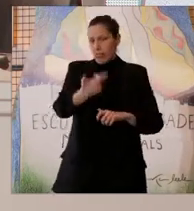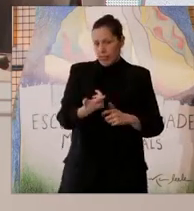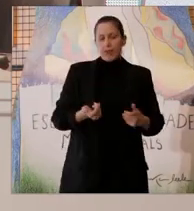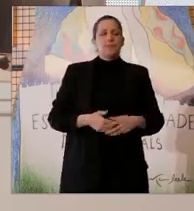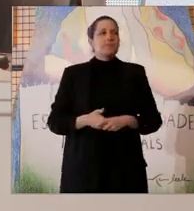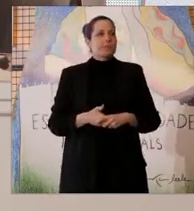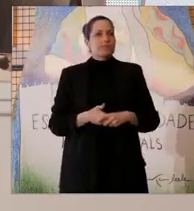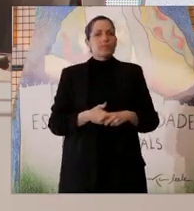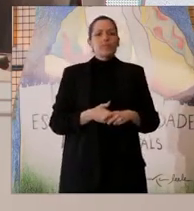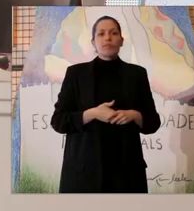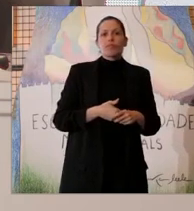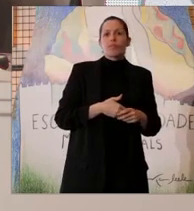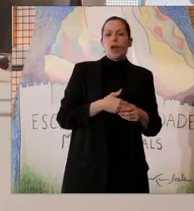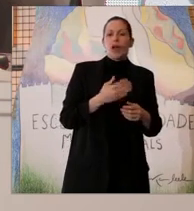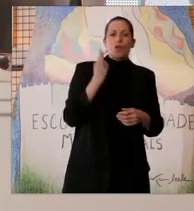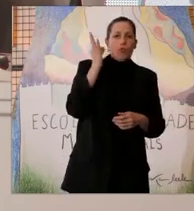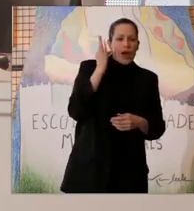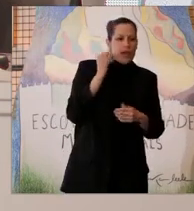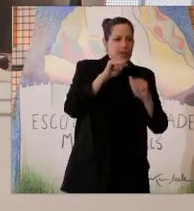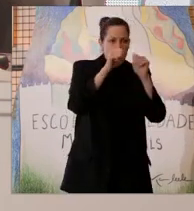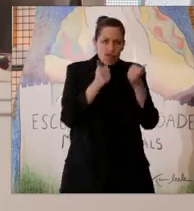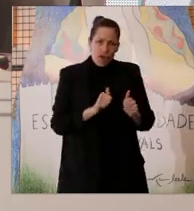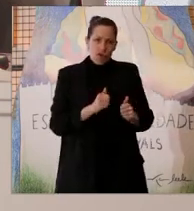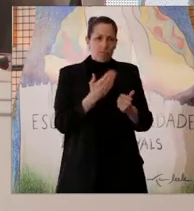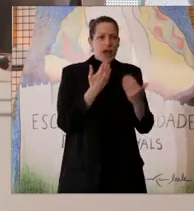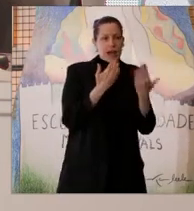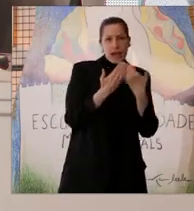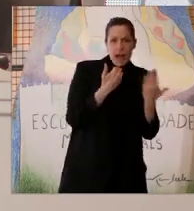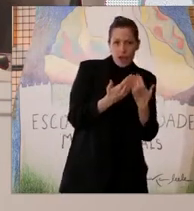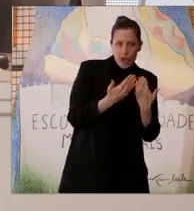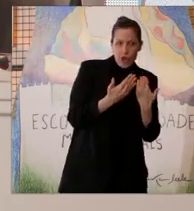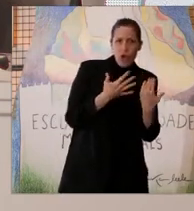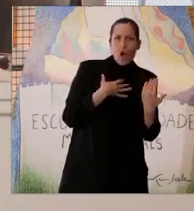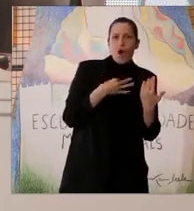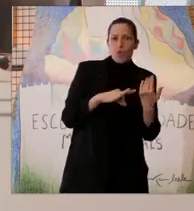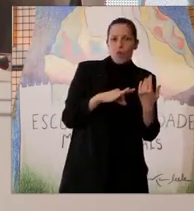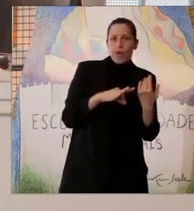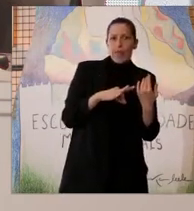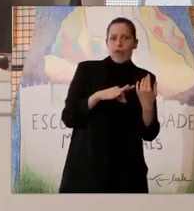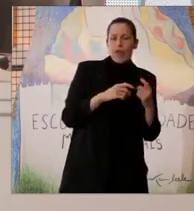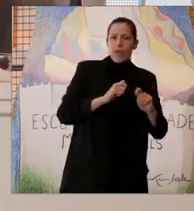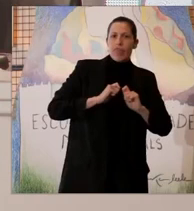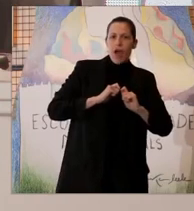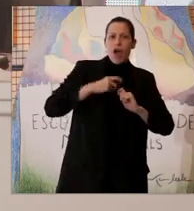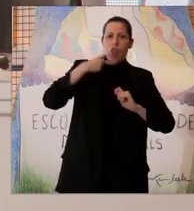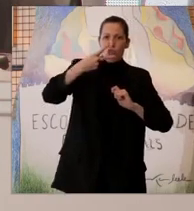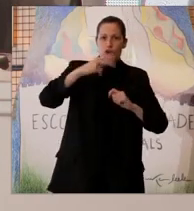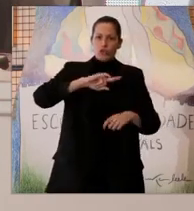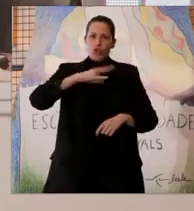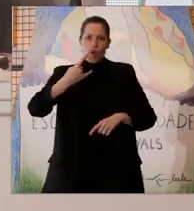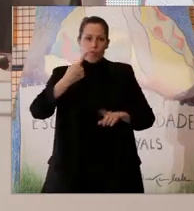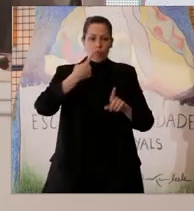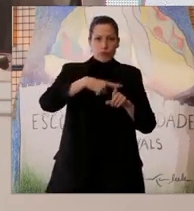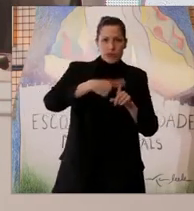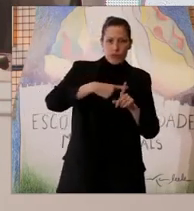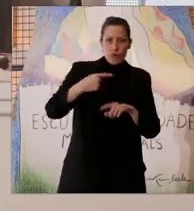siempre les revierten positivo pero a nosotras nos puede revertir en positivo y en negativo cuando además estamos hablando de